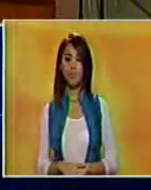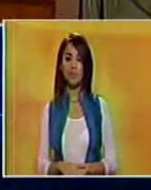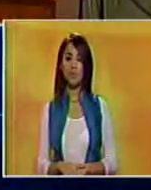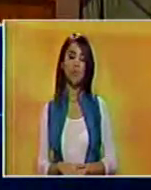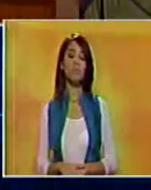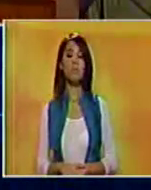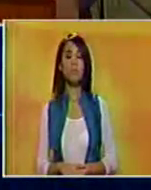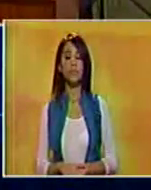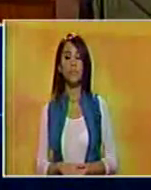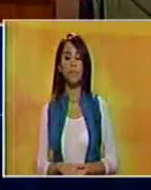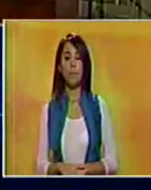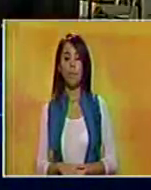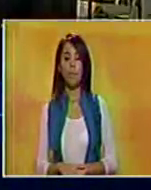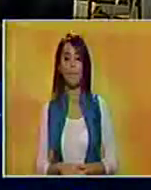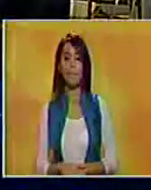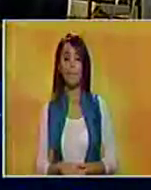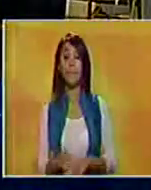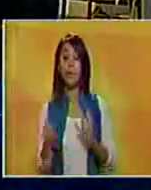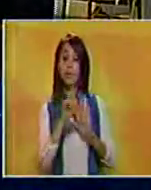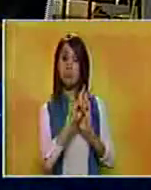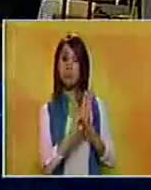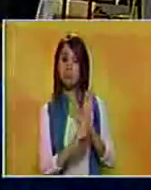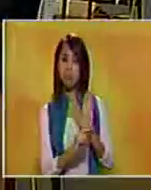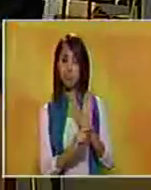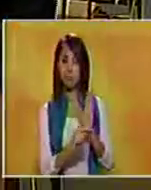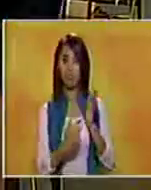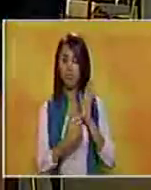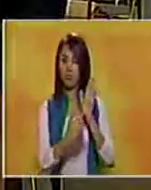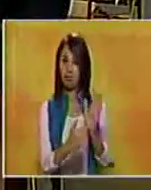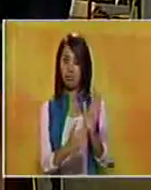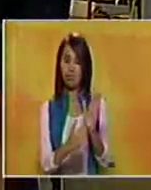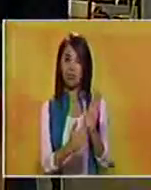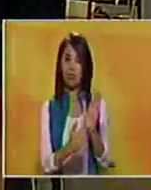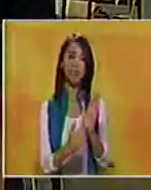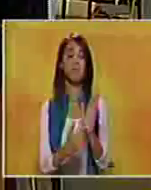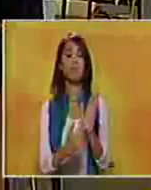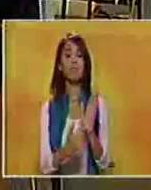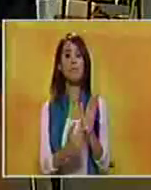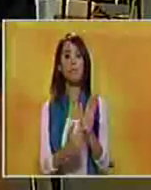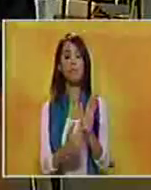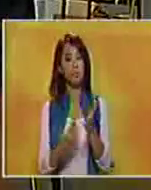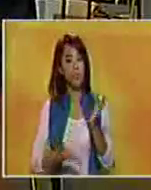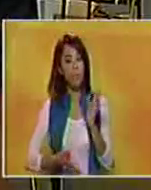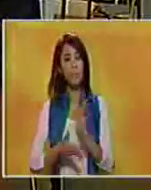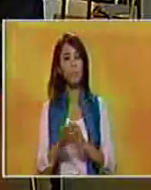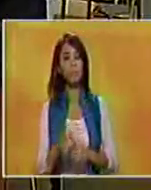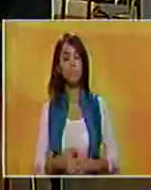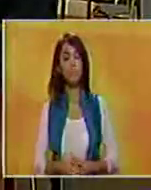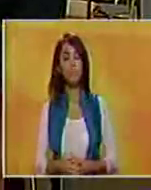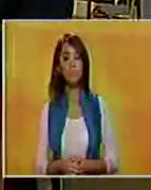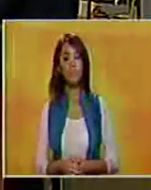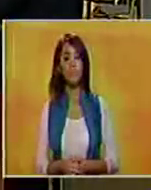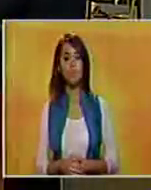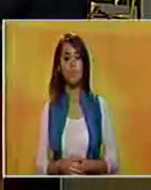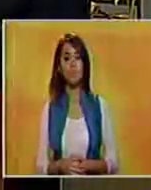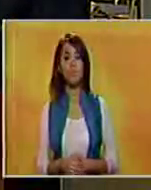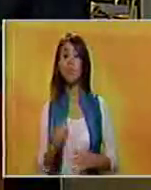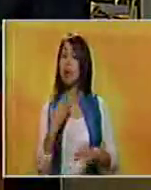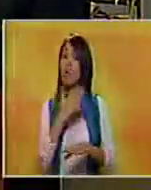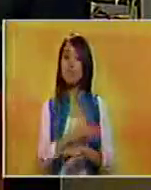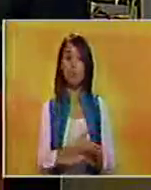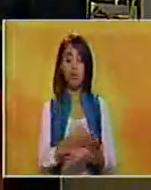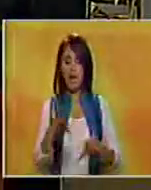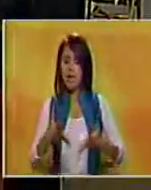los suficientes elementos puestos negro sobre blanco, vayamos. Que gane el que gane